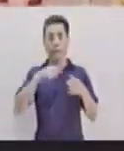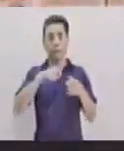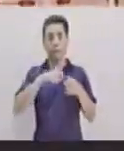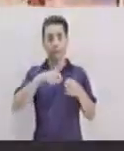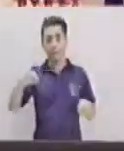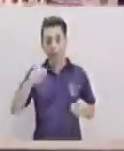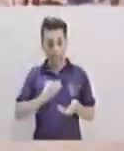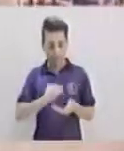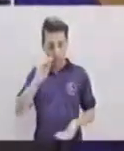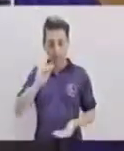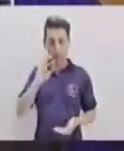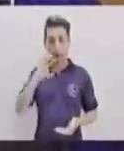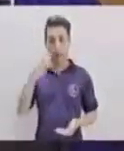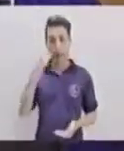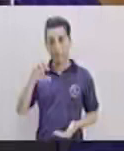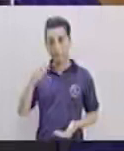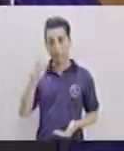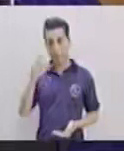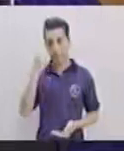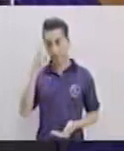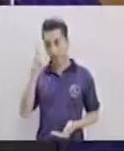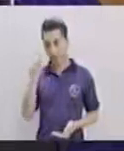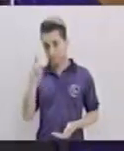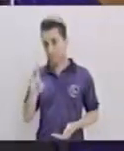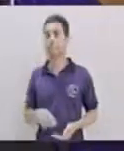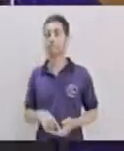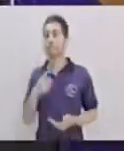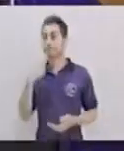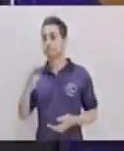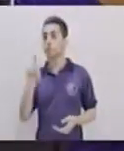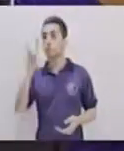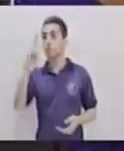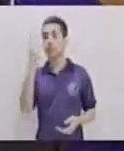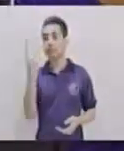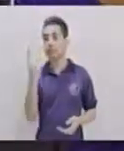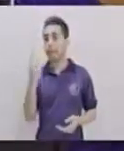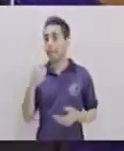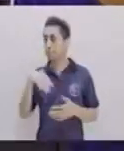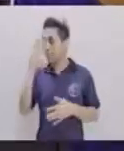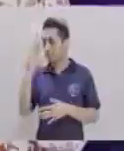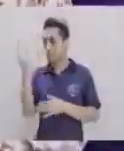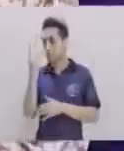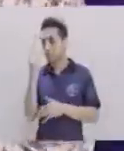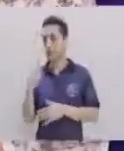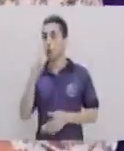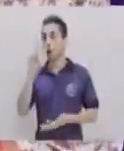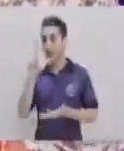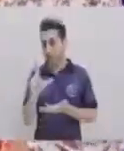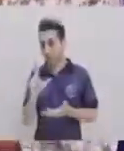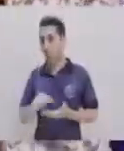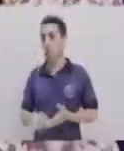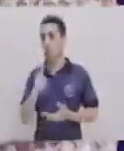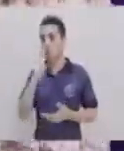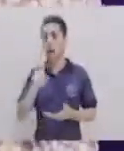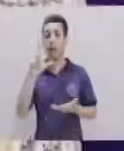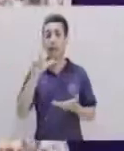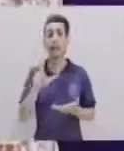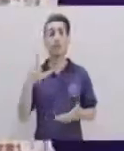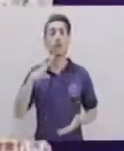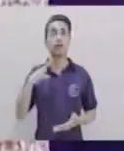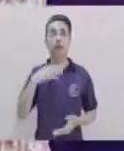bien, dijimos de que la unidad básica, las medidas de capacidad, es el litro. Y un litro